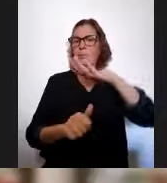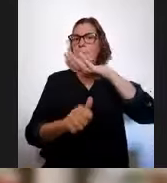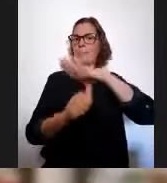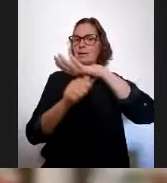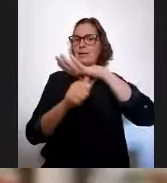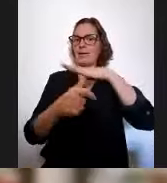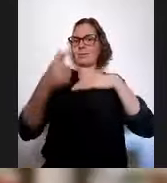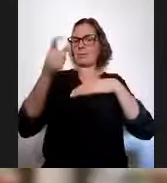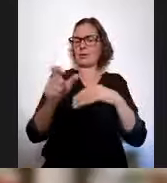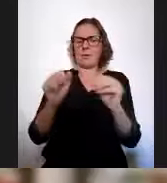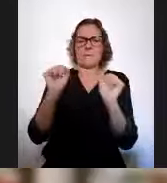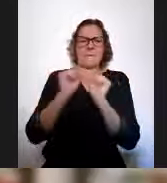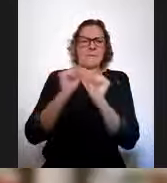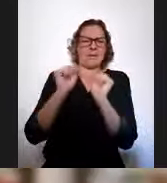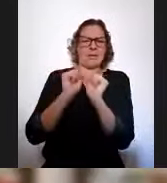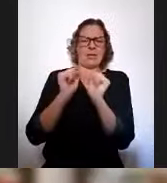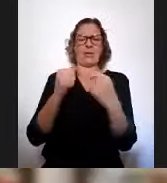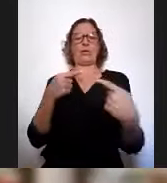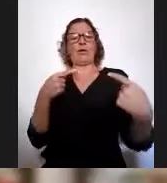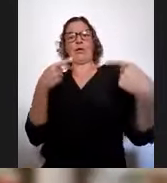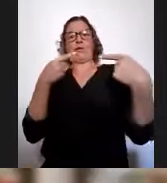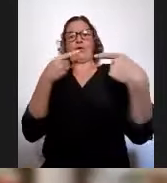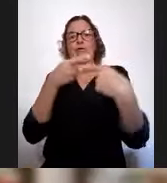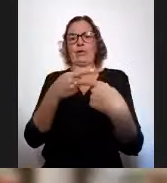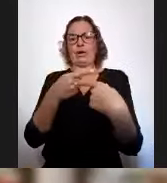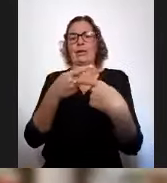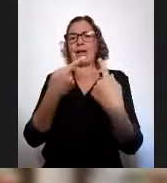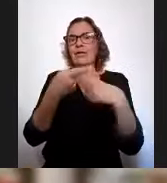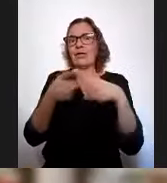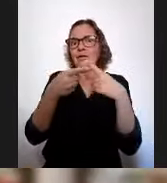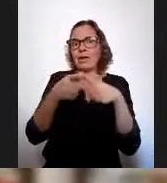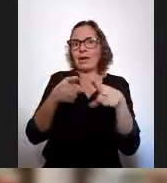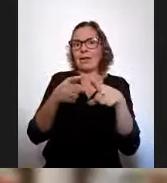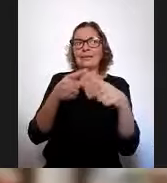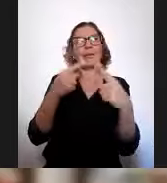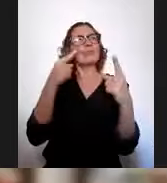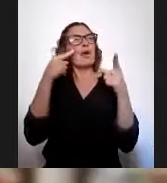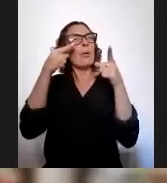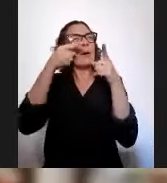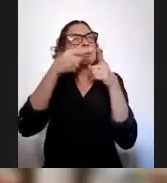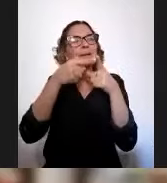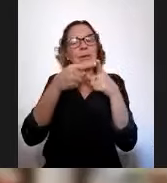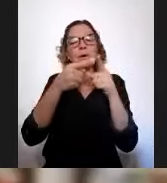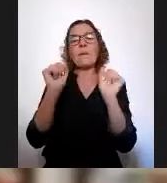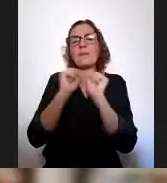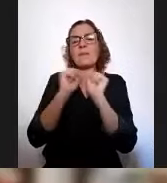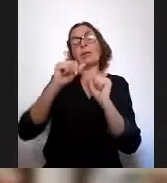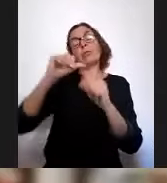tienen miedo a enfrentar distintos desafíos, ni tampoco le tienen miedo al fracaso.